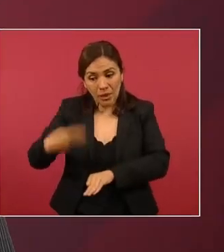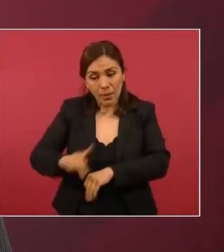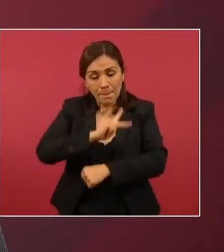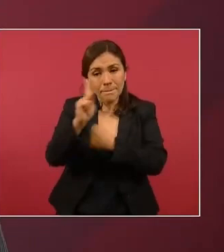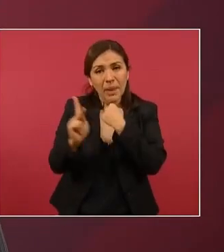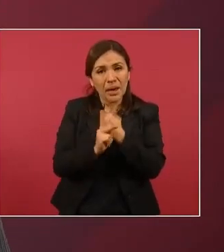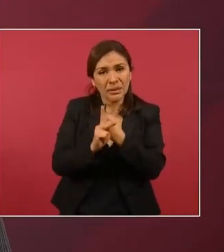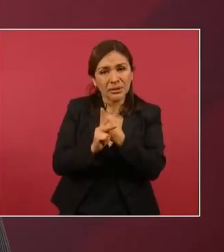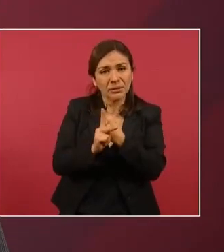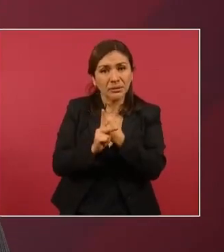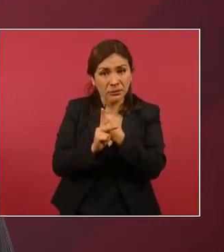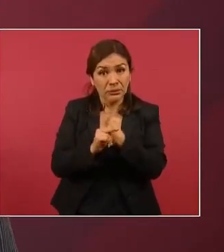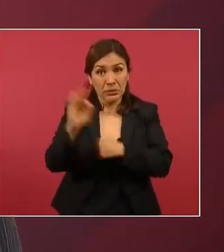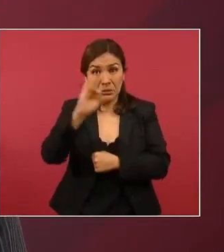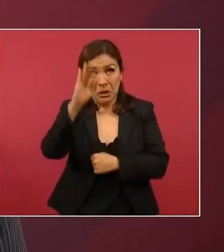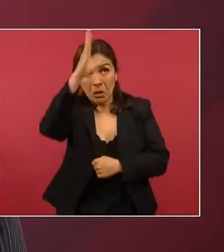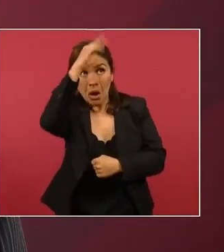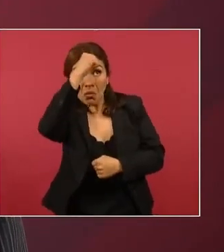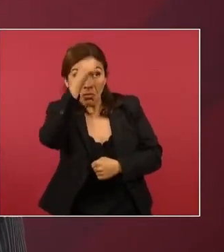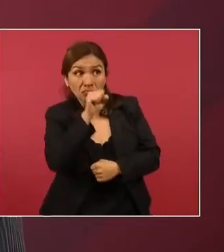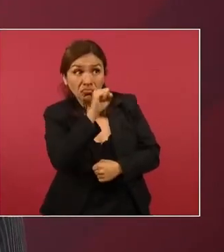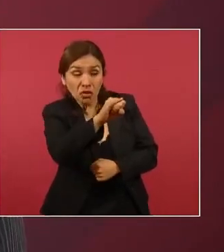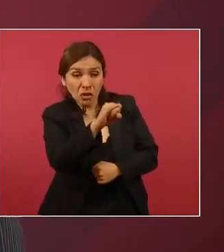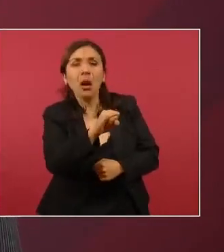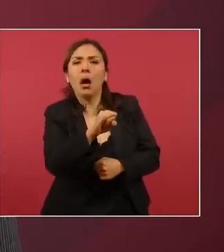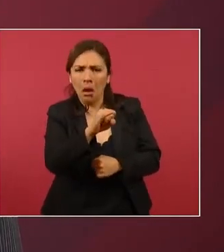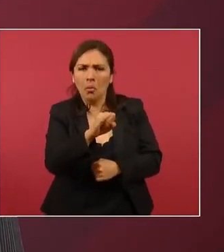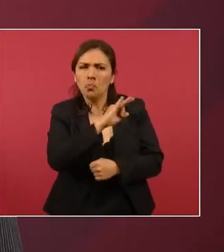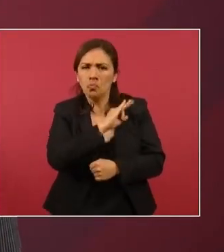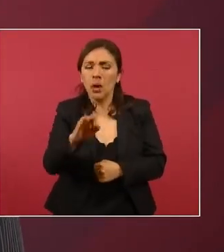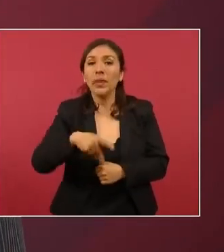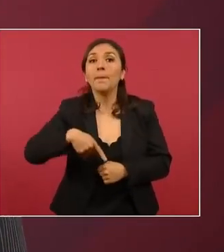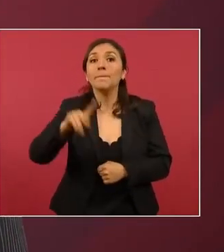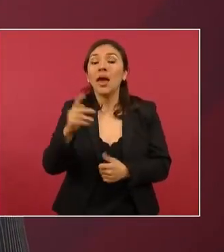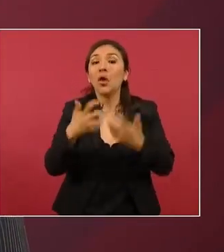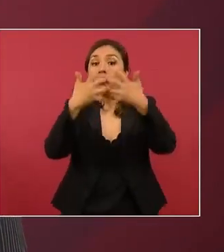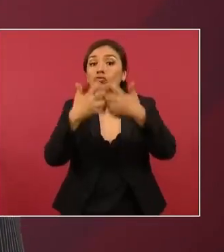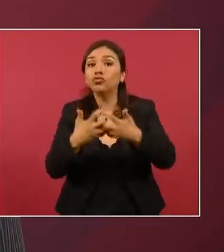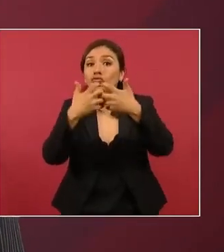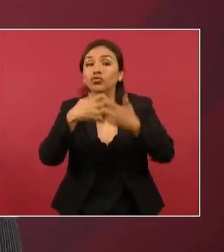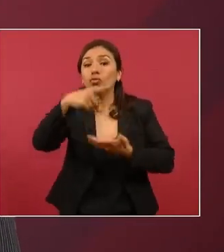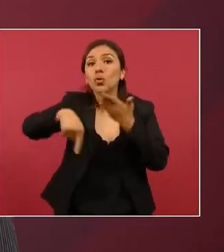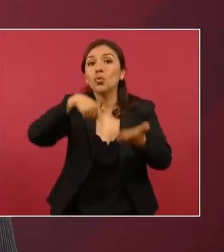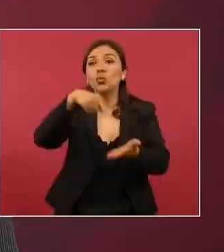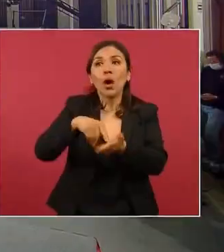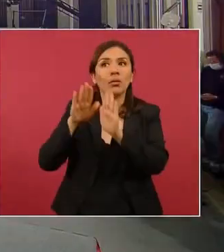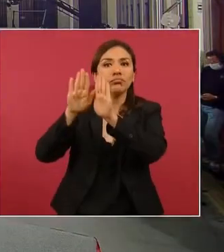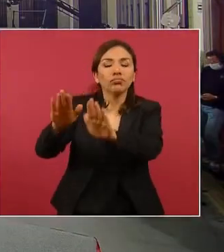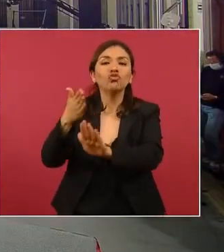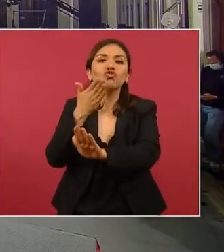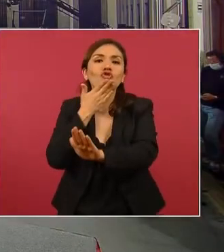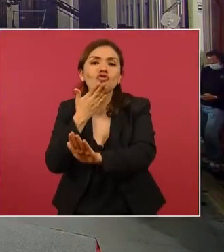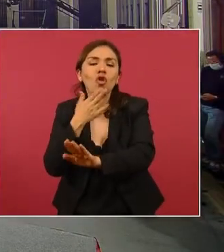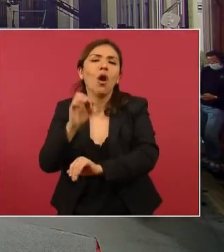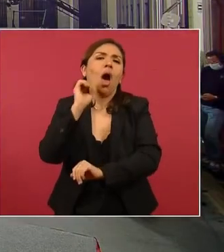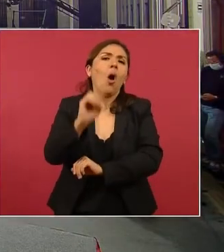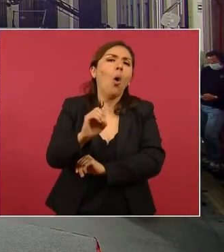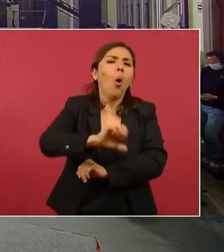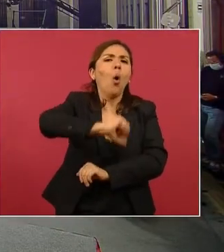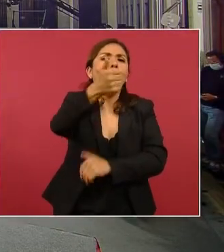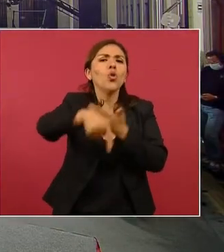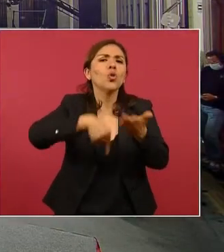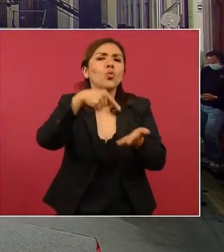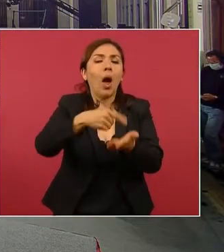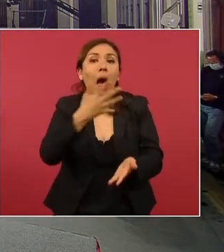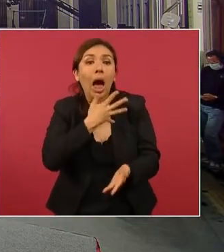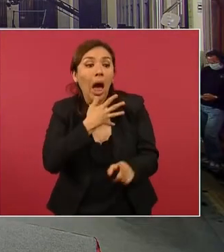Que se llegue a acuerdos, pero que las plantas se instalen en Sonora o donde se encuentre